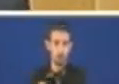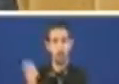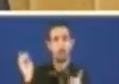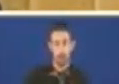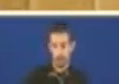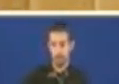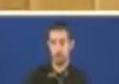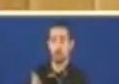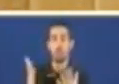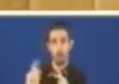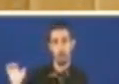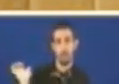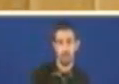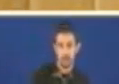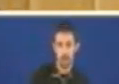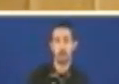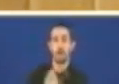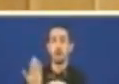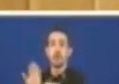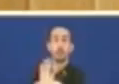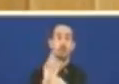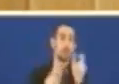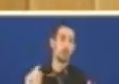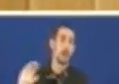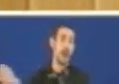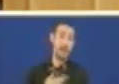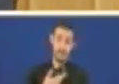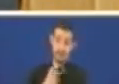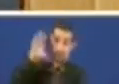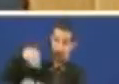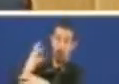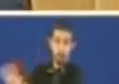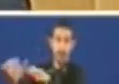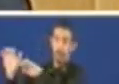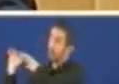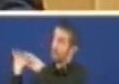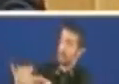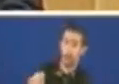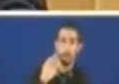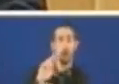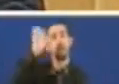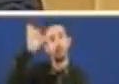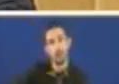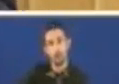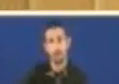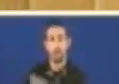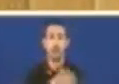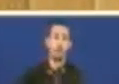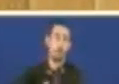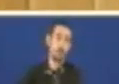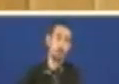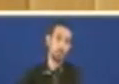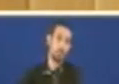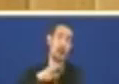viñeron unha representación de afectados, un grupo de afectados ao Parlamento, con que este test de conveniencia, por exemplo, caso do Morrazo,